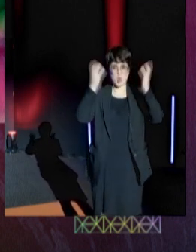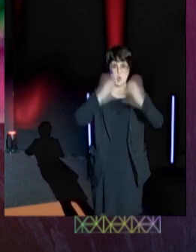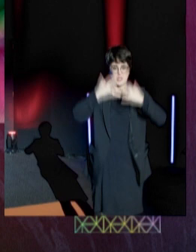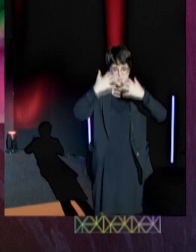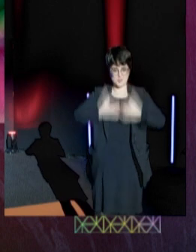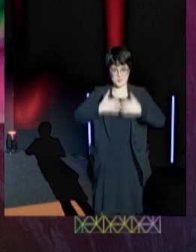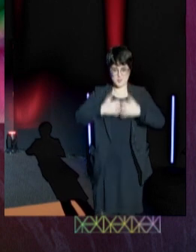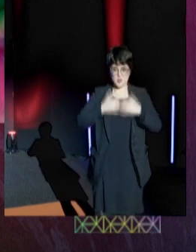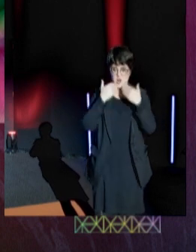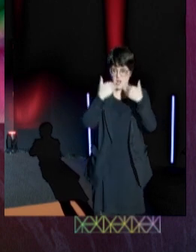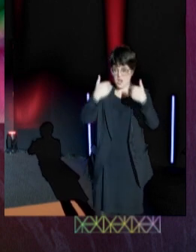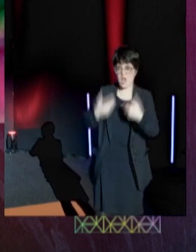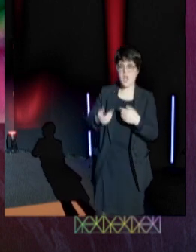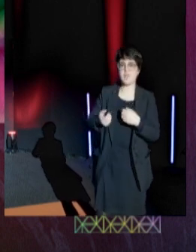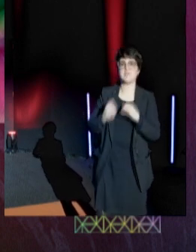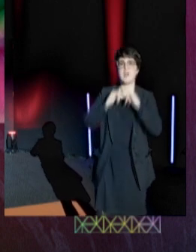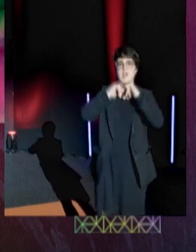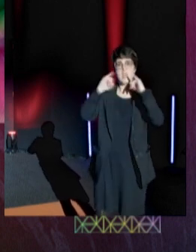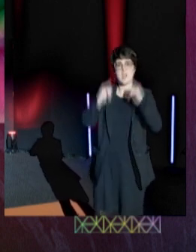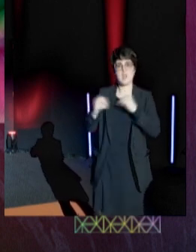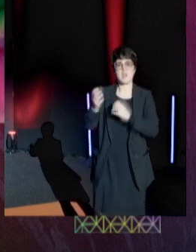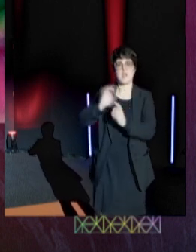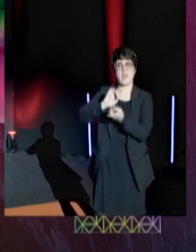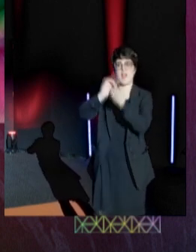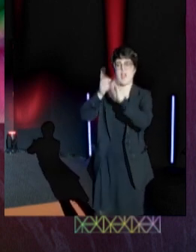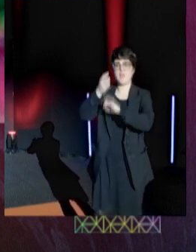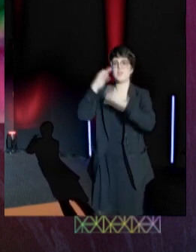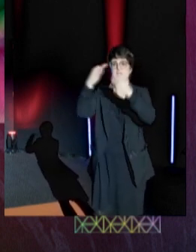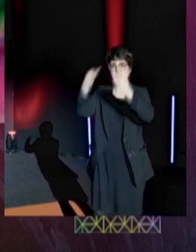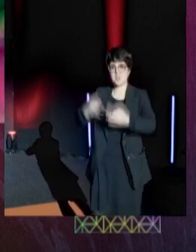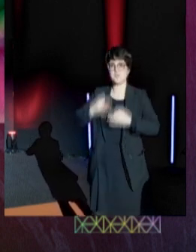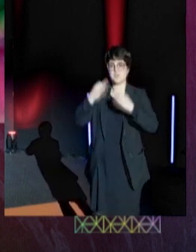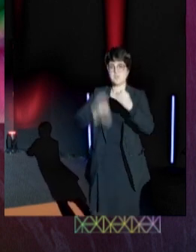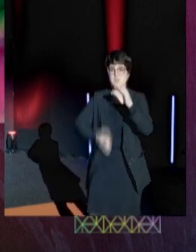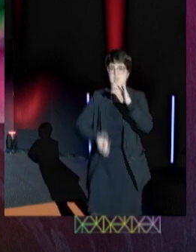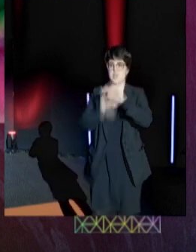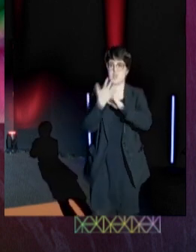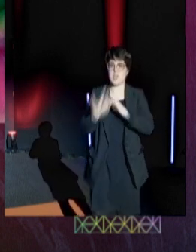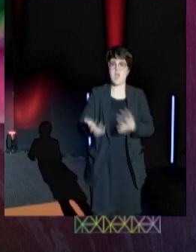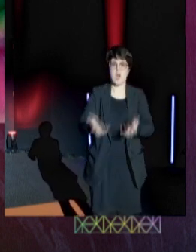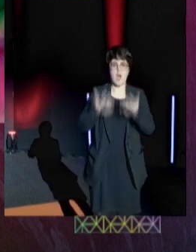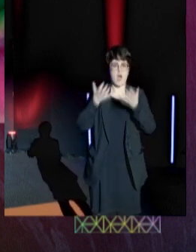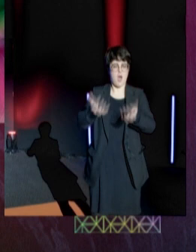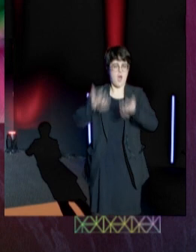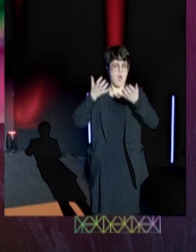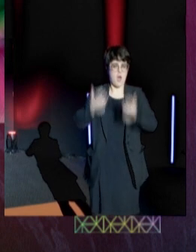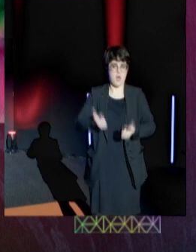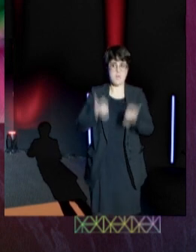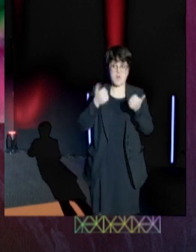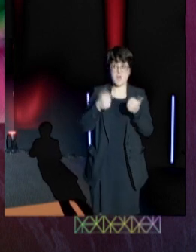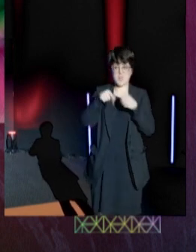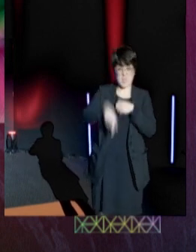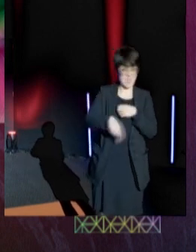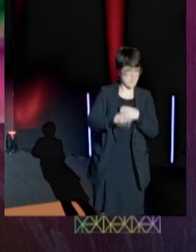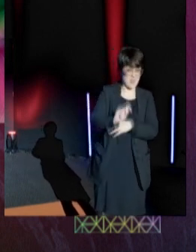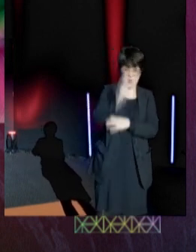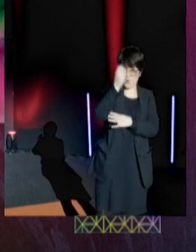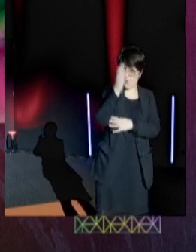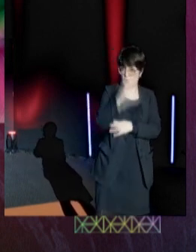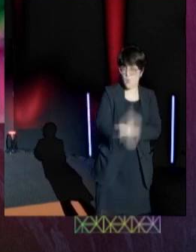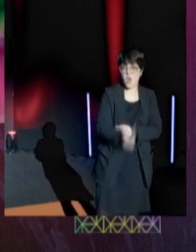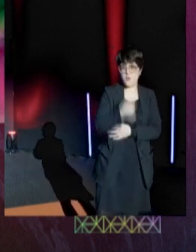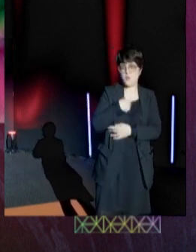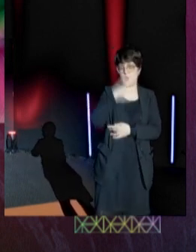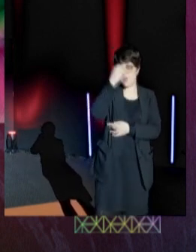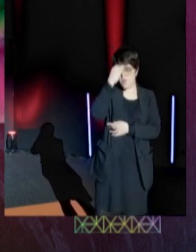acompañadas de cambios en la energía siempre generaron muchísimas más ganancias de productividad esto no tiene este recorrido Yo creo que